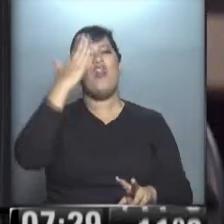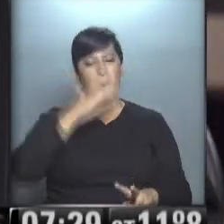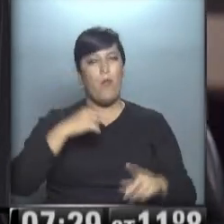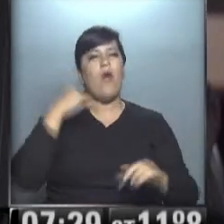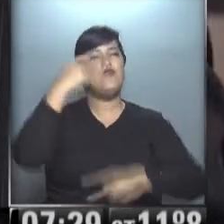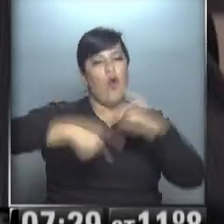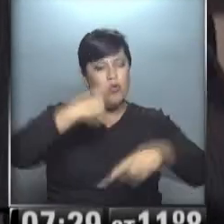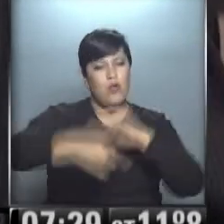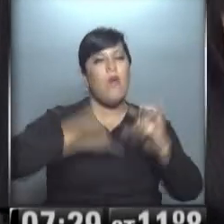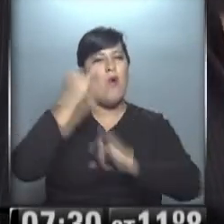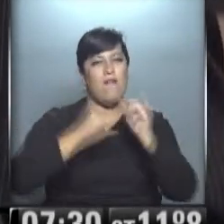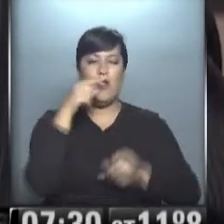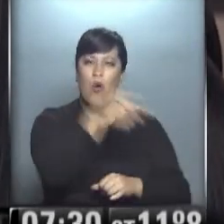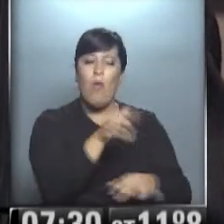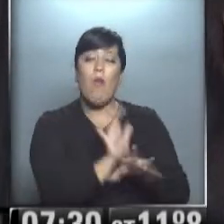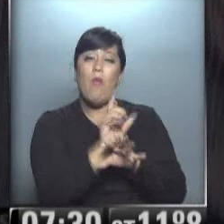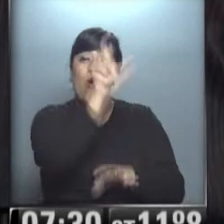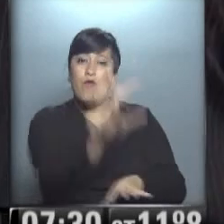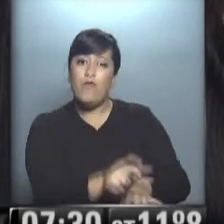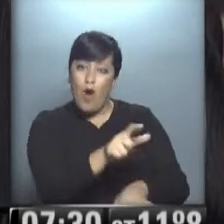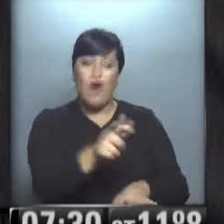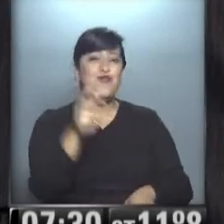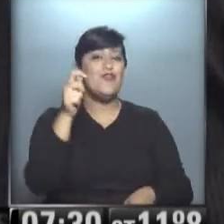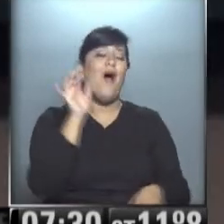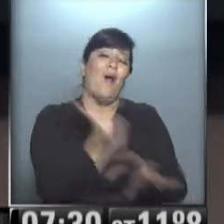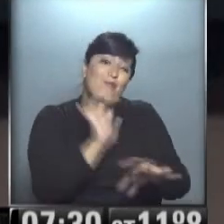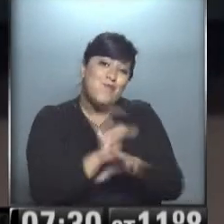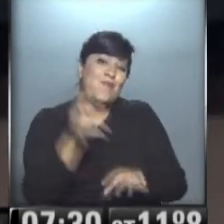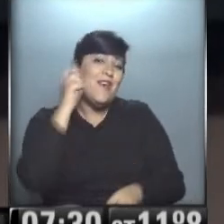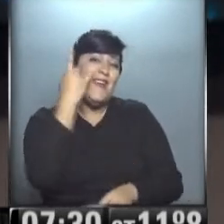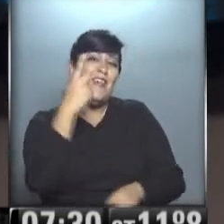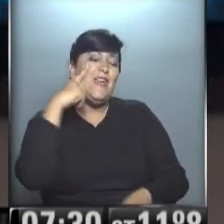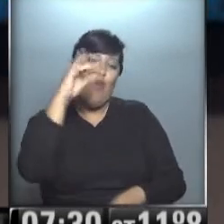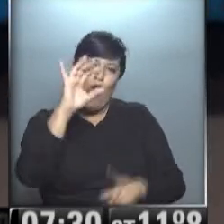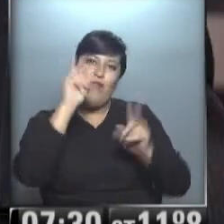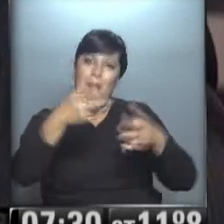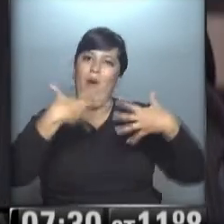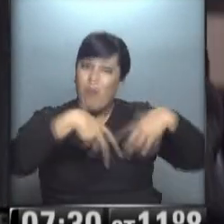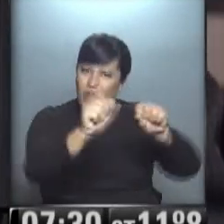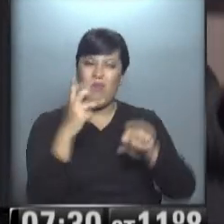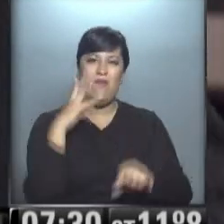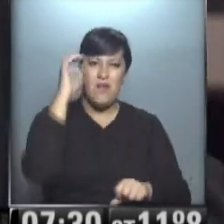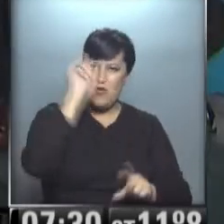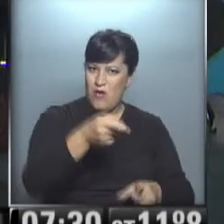vos sos seguido esos tantos otros nietos también charlamos un ratito